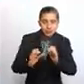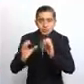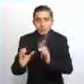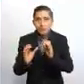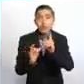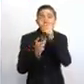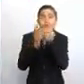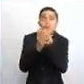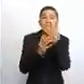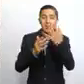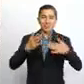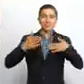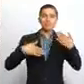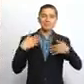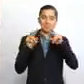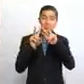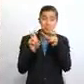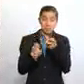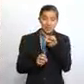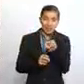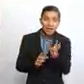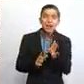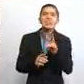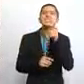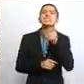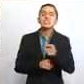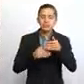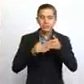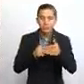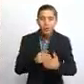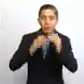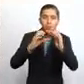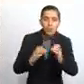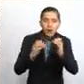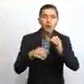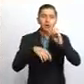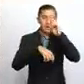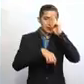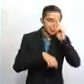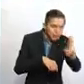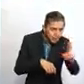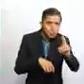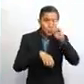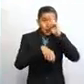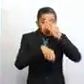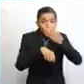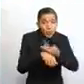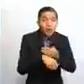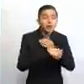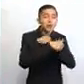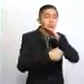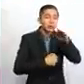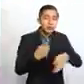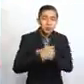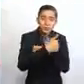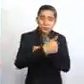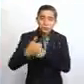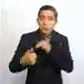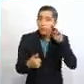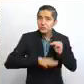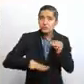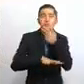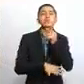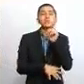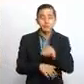Una nueva convivencia es una etapa de cuidado, respeto y responsabilidad entre las michoacanas y los